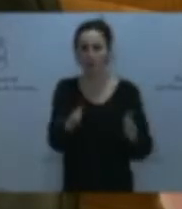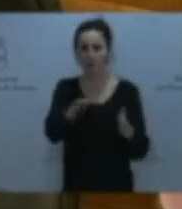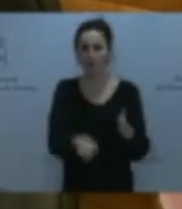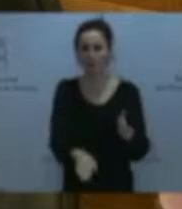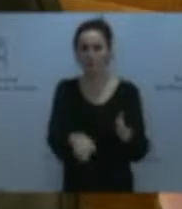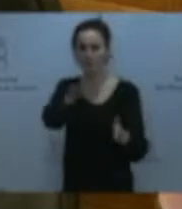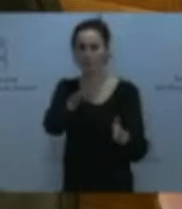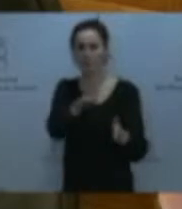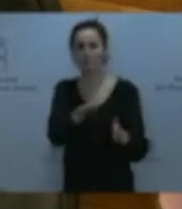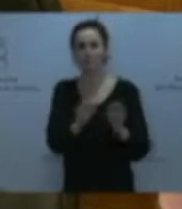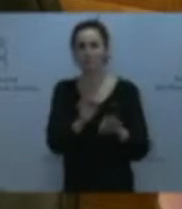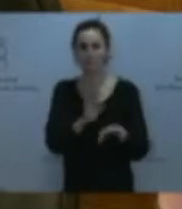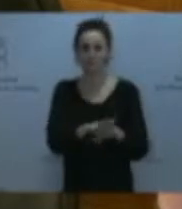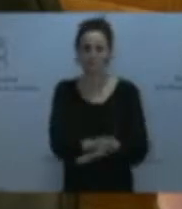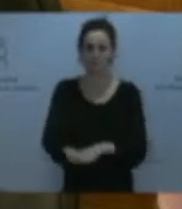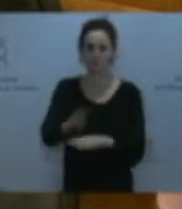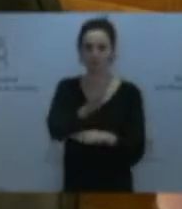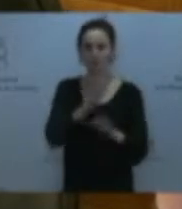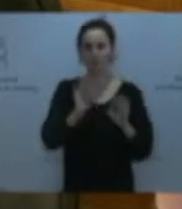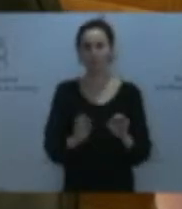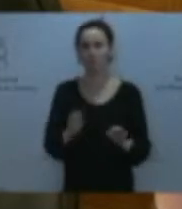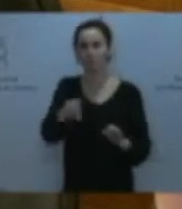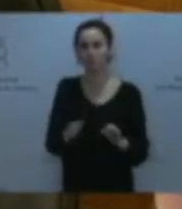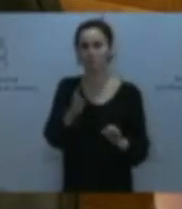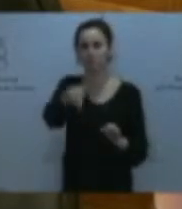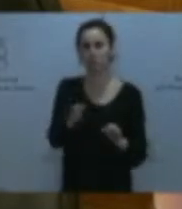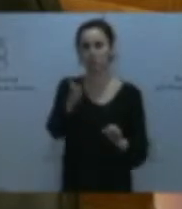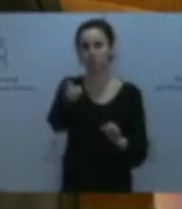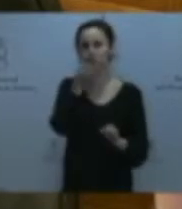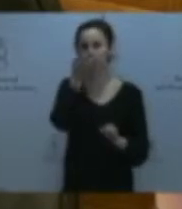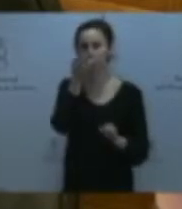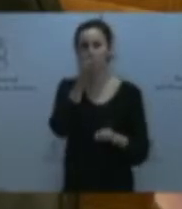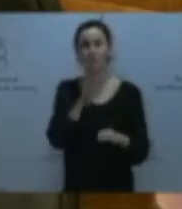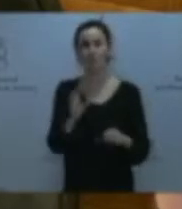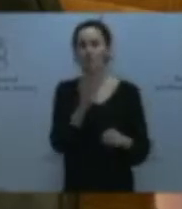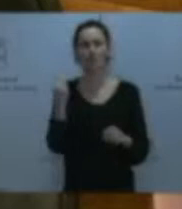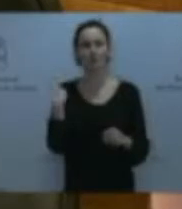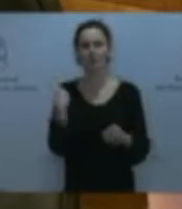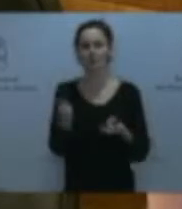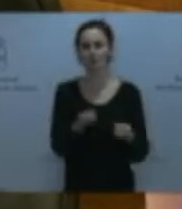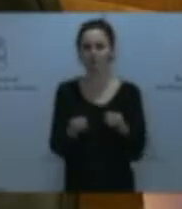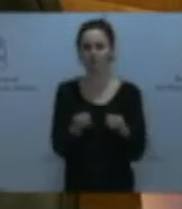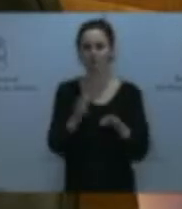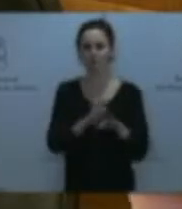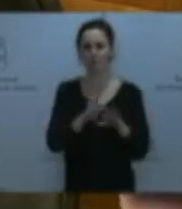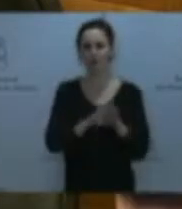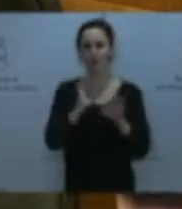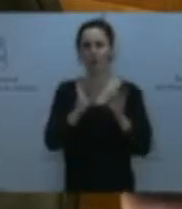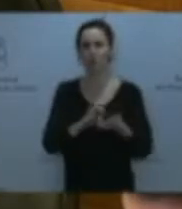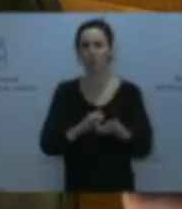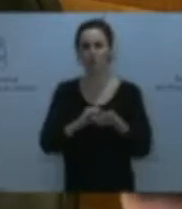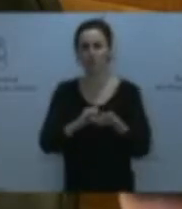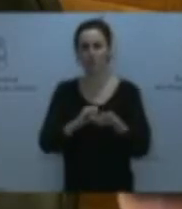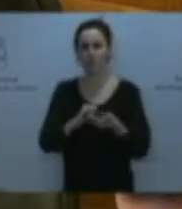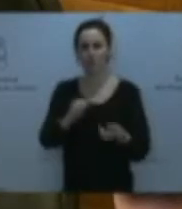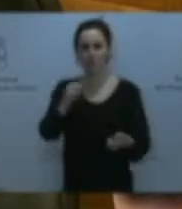del Narcea que puedan afectar a los salmones. Nos preguntamos sobre qué tipo de coordinación hay entre la Confederación Hidrográfica del